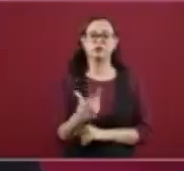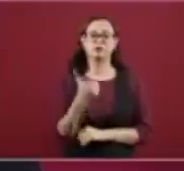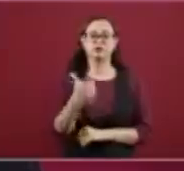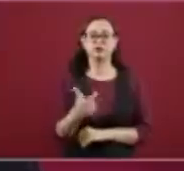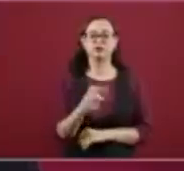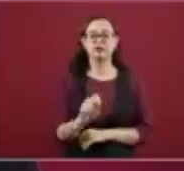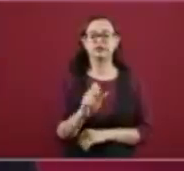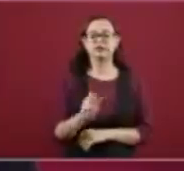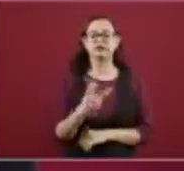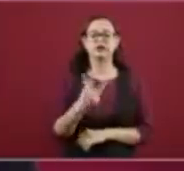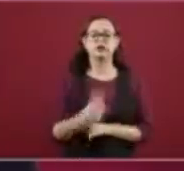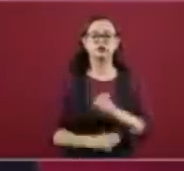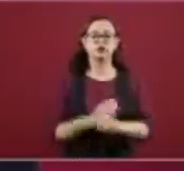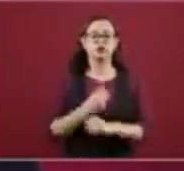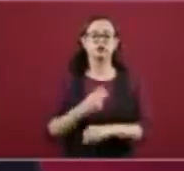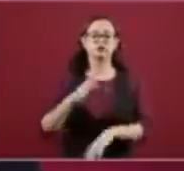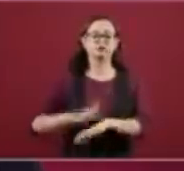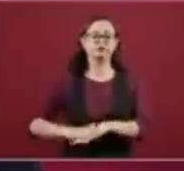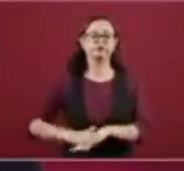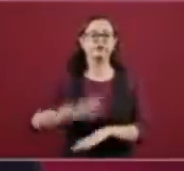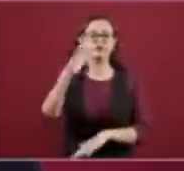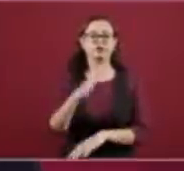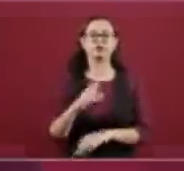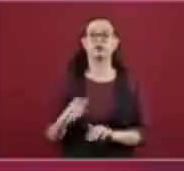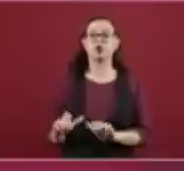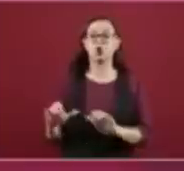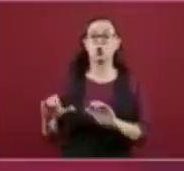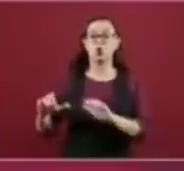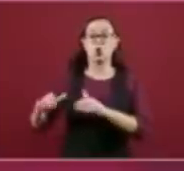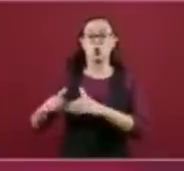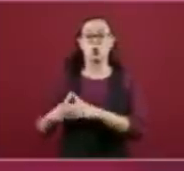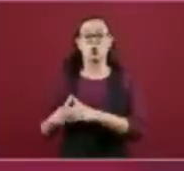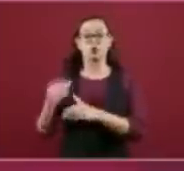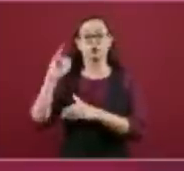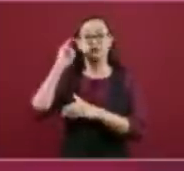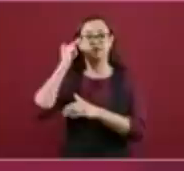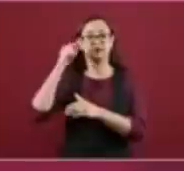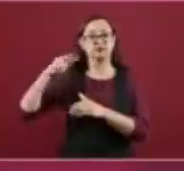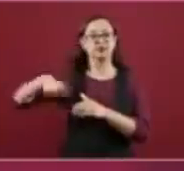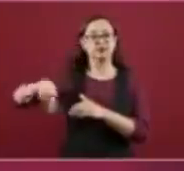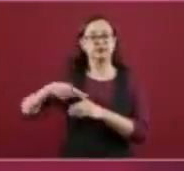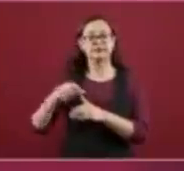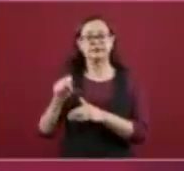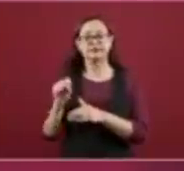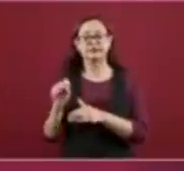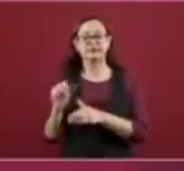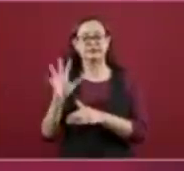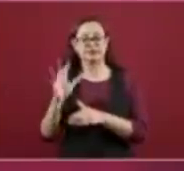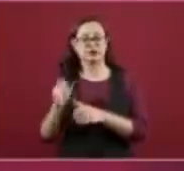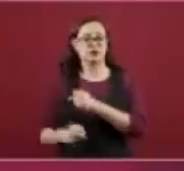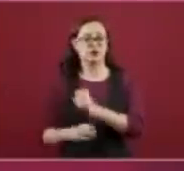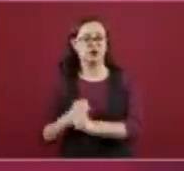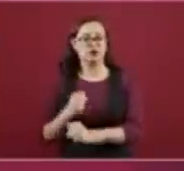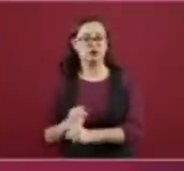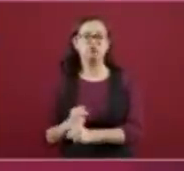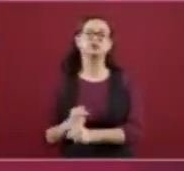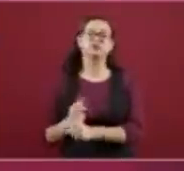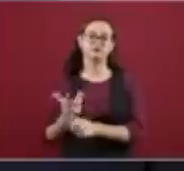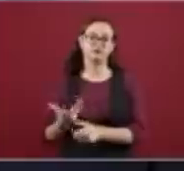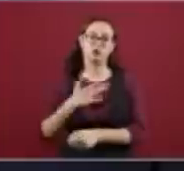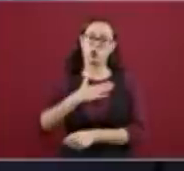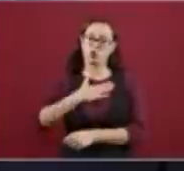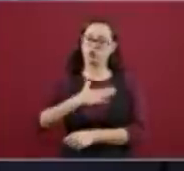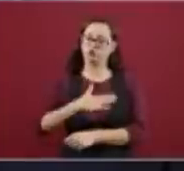años. En el caso de comunidades indígenas, a partir de los 65 años, por razones de